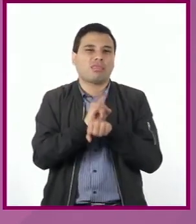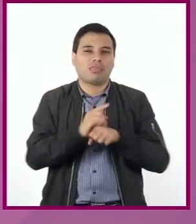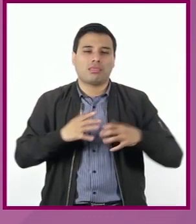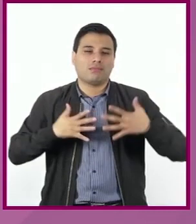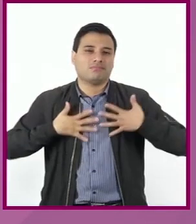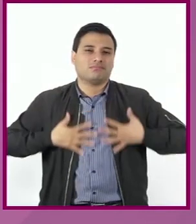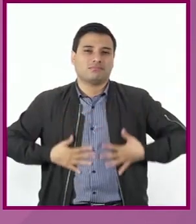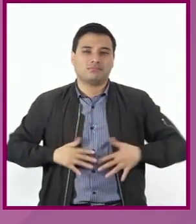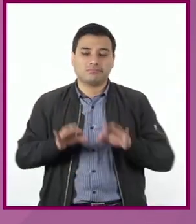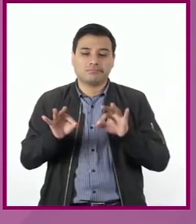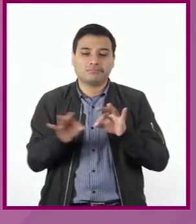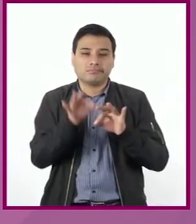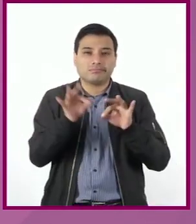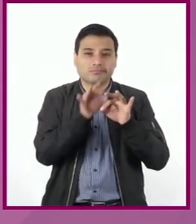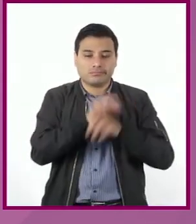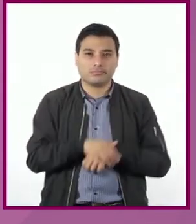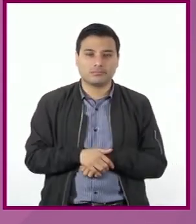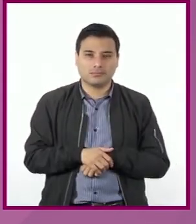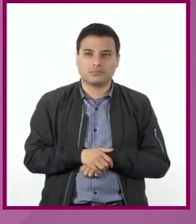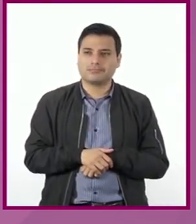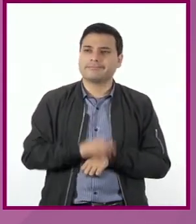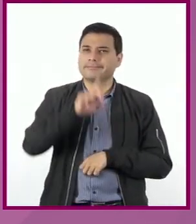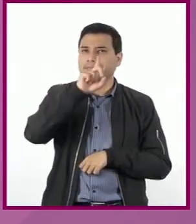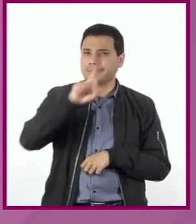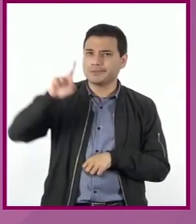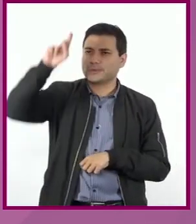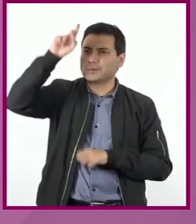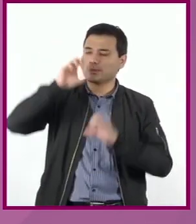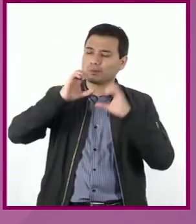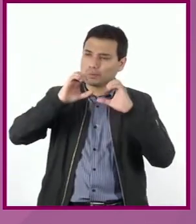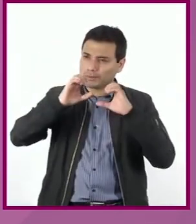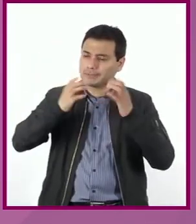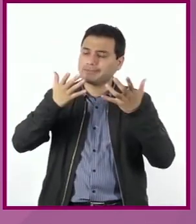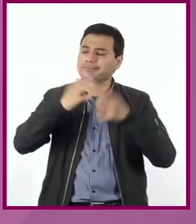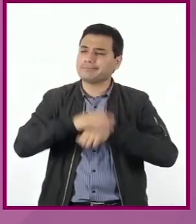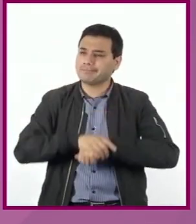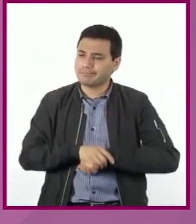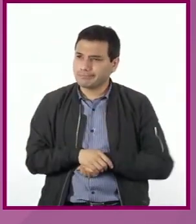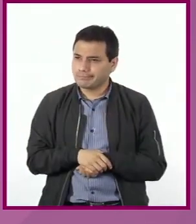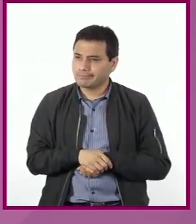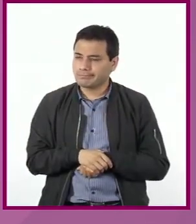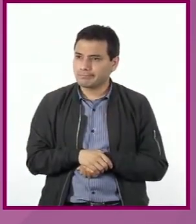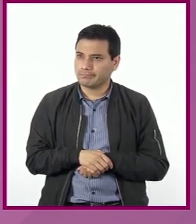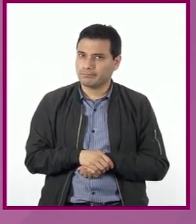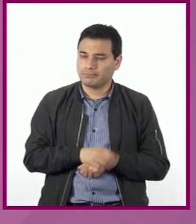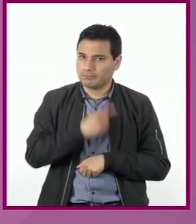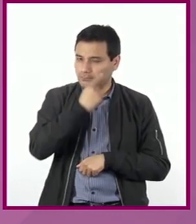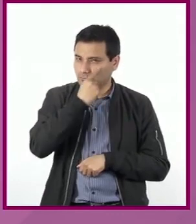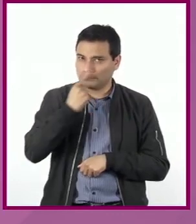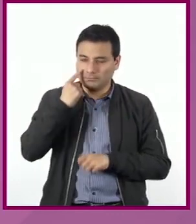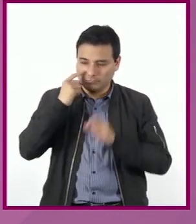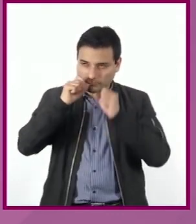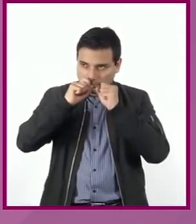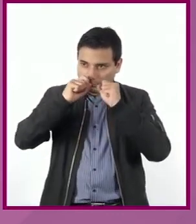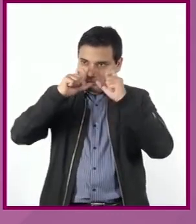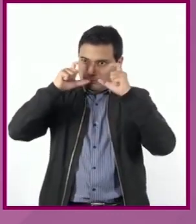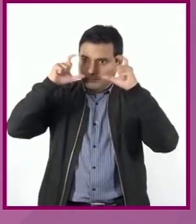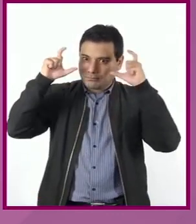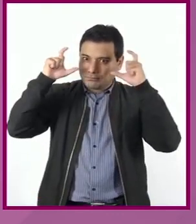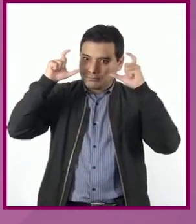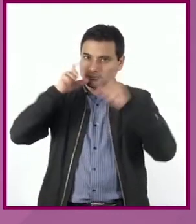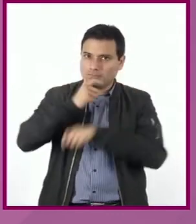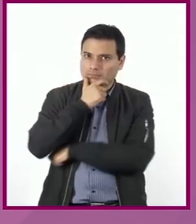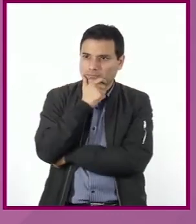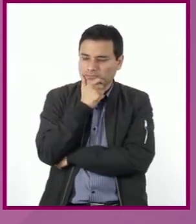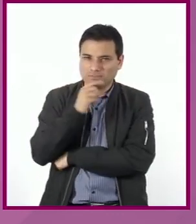vacíos. Dios nos ampare, pensó el ministro para sus adentros, abriendo unos ojos como naranjas. Pero si no